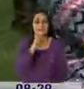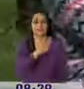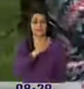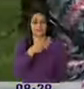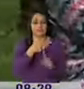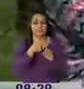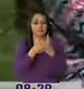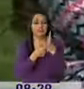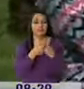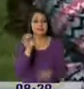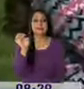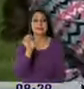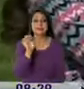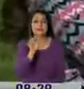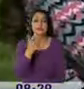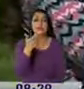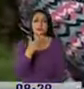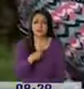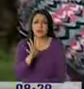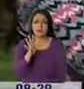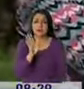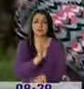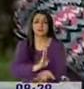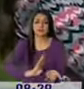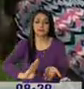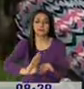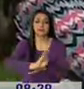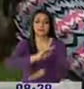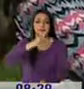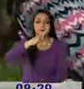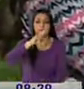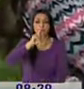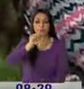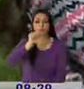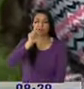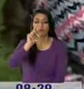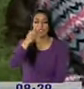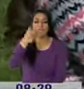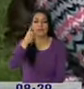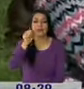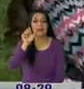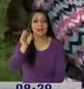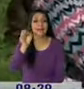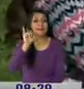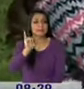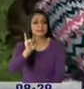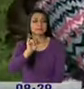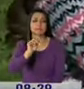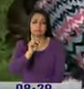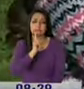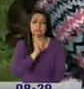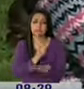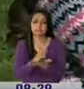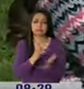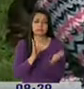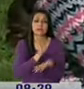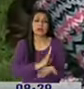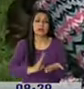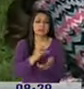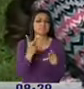mes de enero estamos trabajando justamente en el barrio San Isidro de Puengasí, ya que es un barrio conflictivo. Hemos